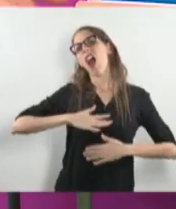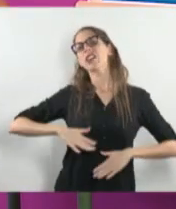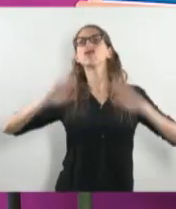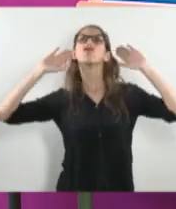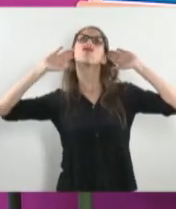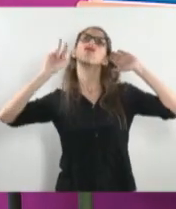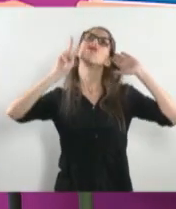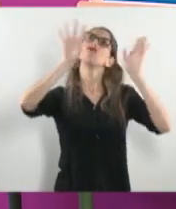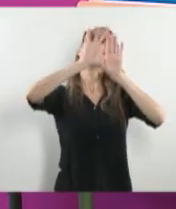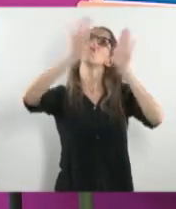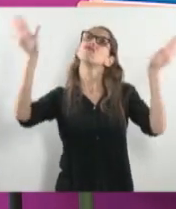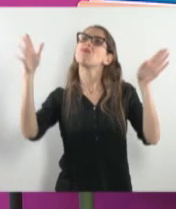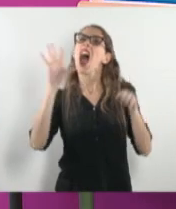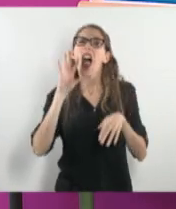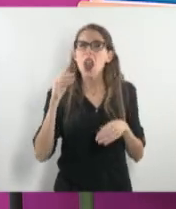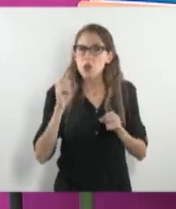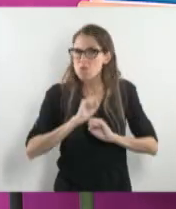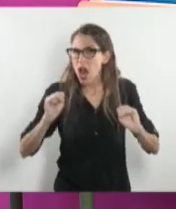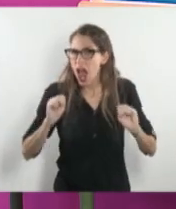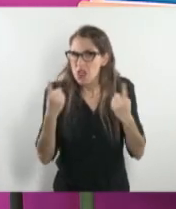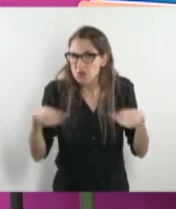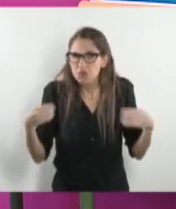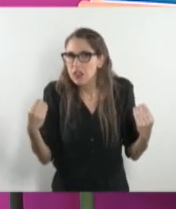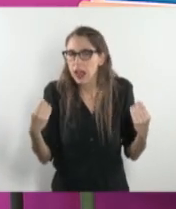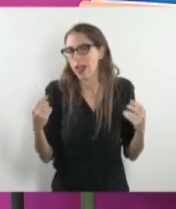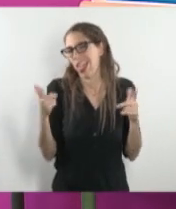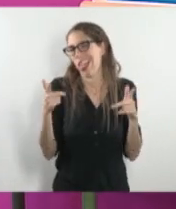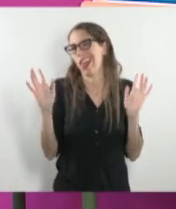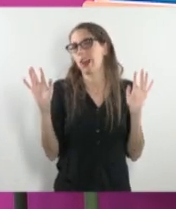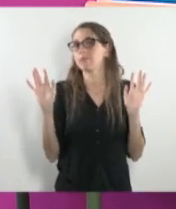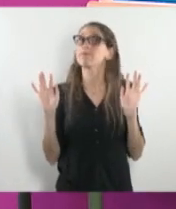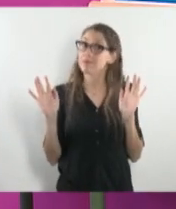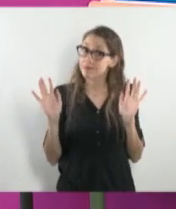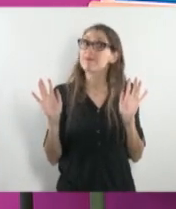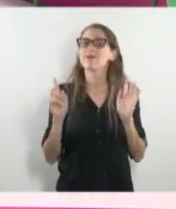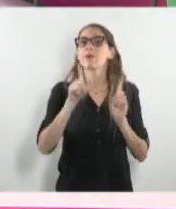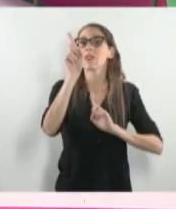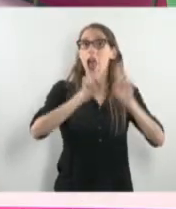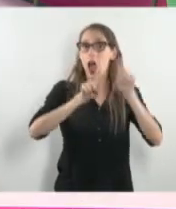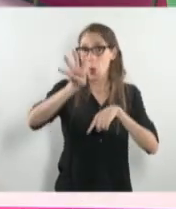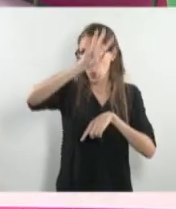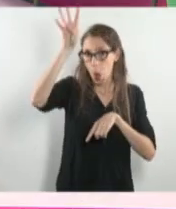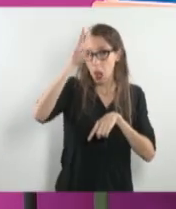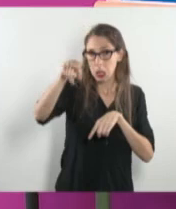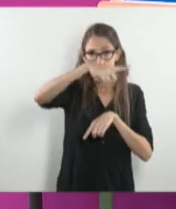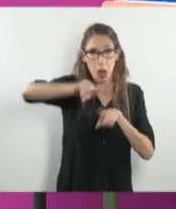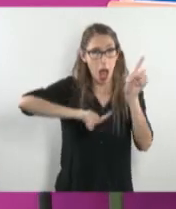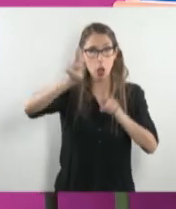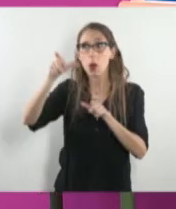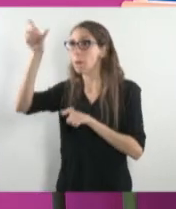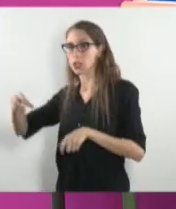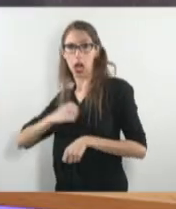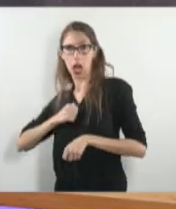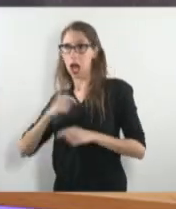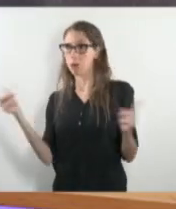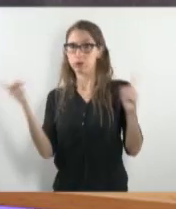¿Qué puede ser lo peor que nos puede pasar, ¿no? Claro. Hay indios que reciben cristianos como amigos, entonces vayamos al